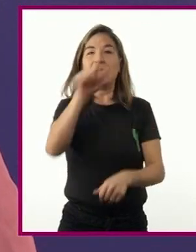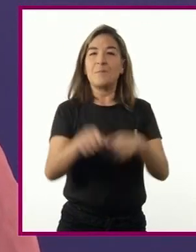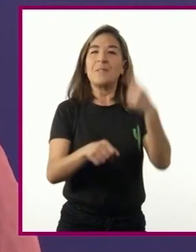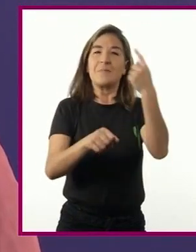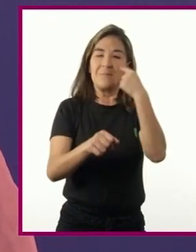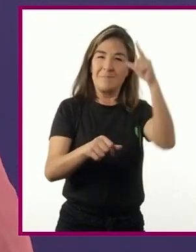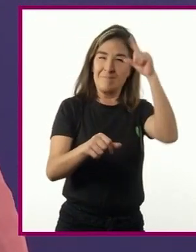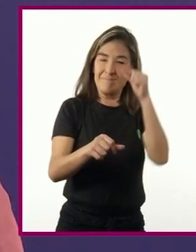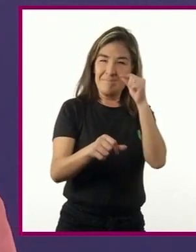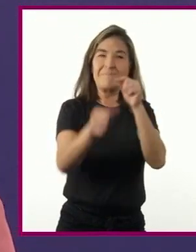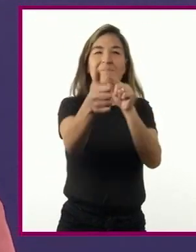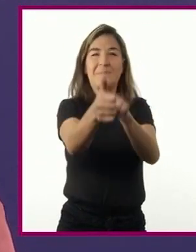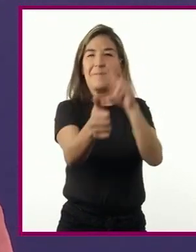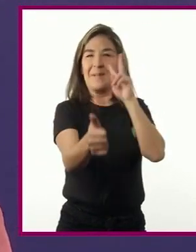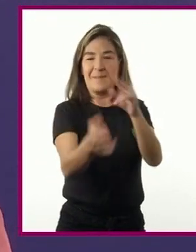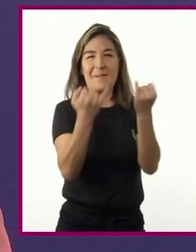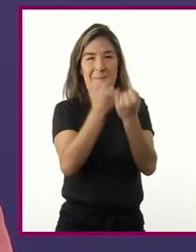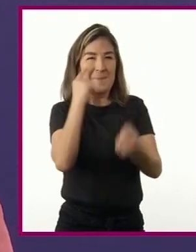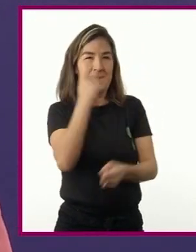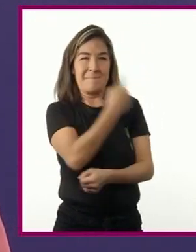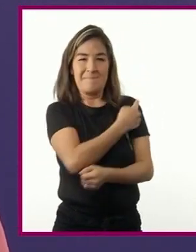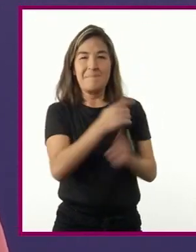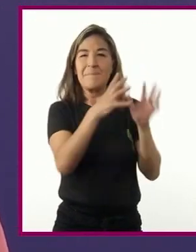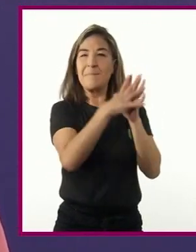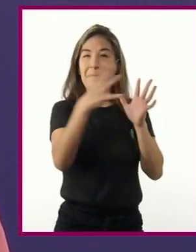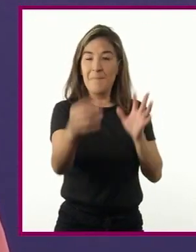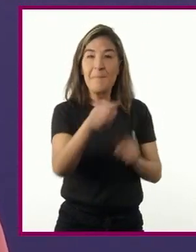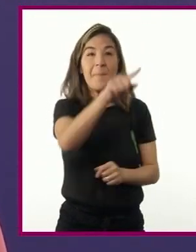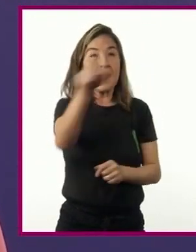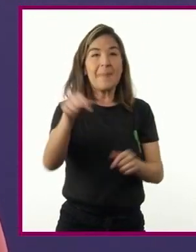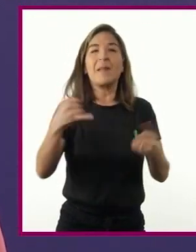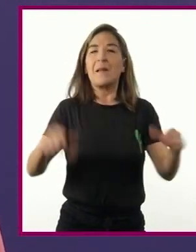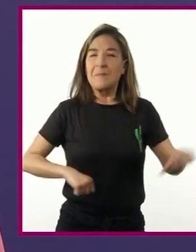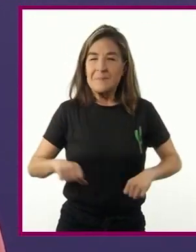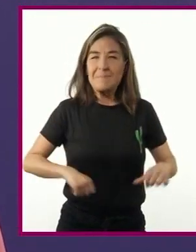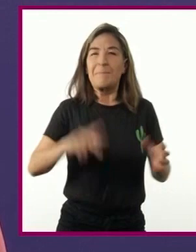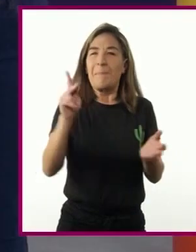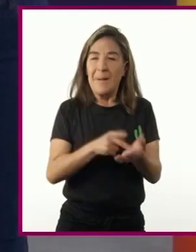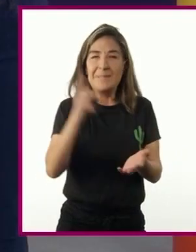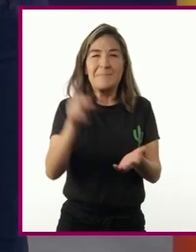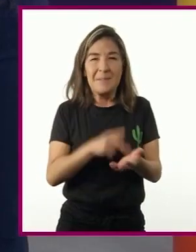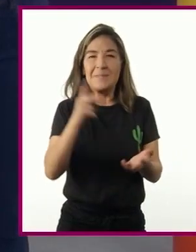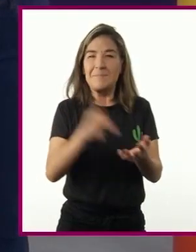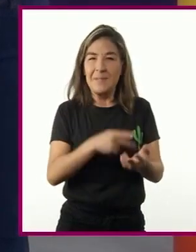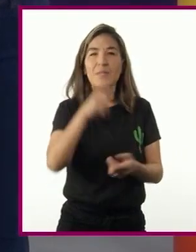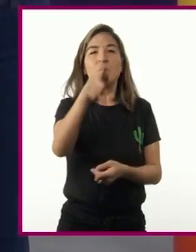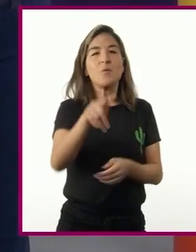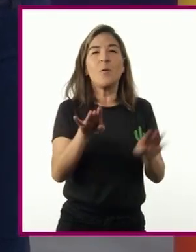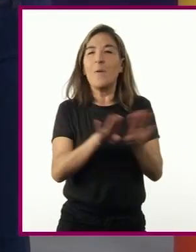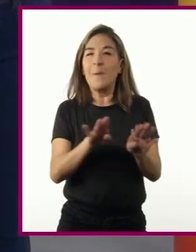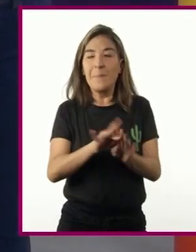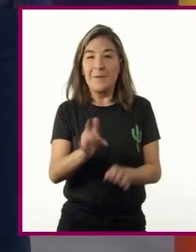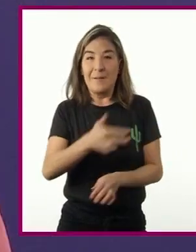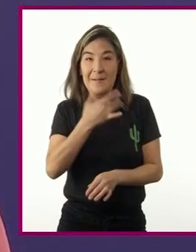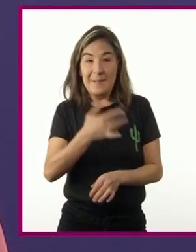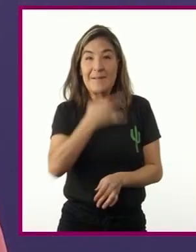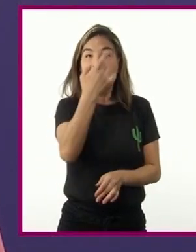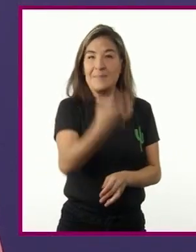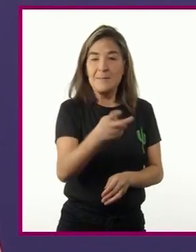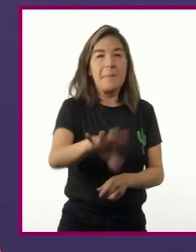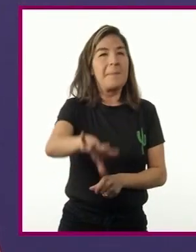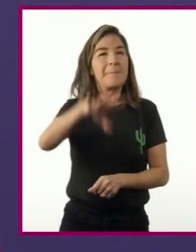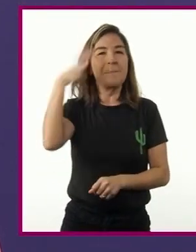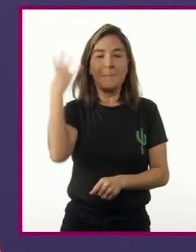izquierdo cerrado. Repite este ejercicio algunas veces más. incrementando la velocidad